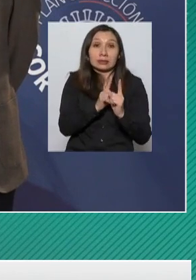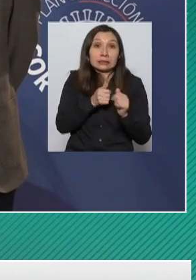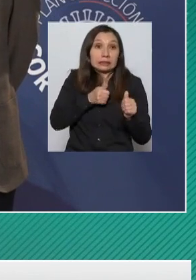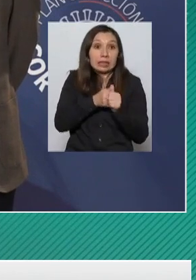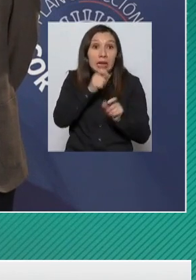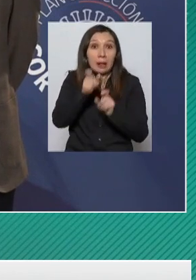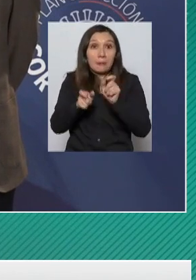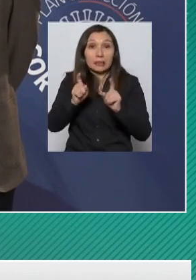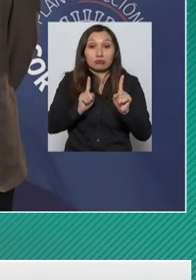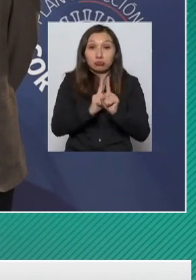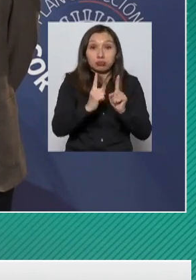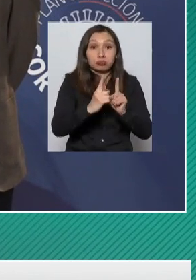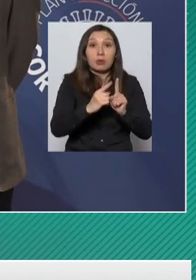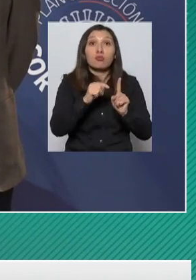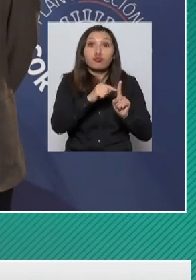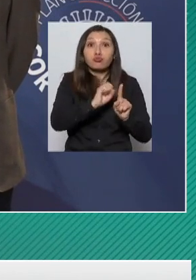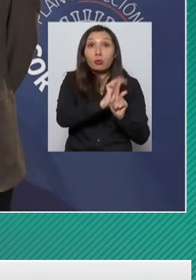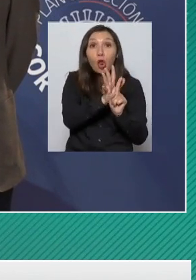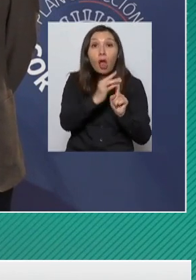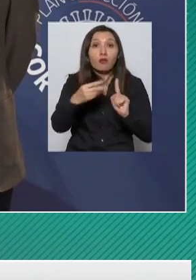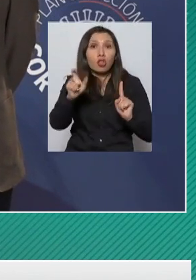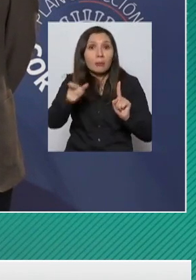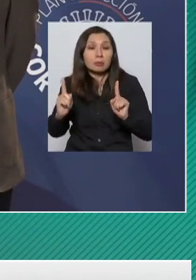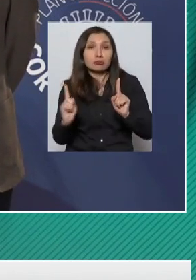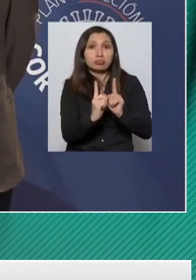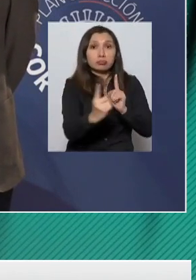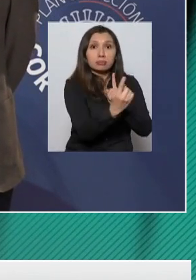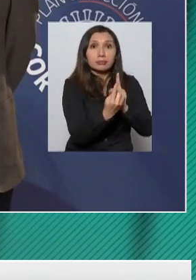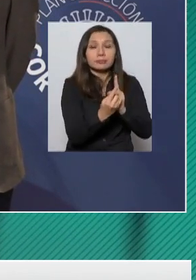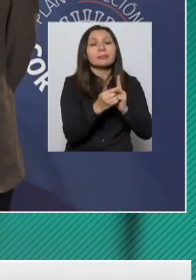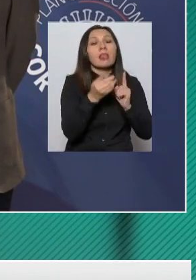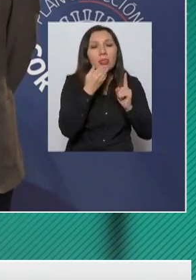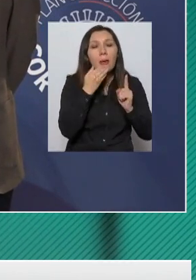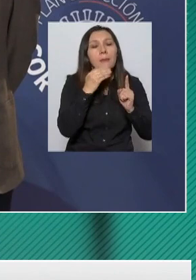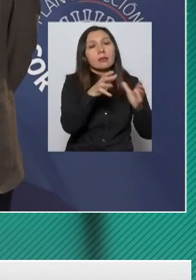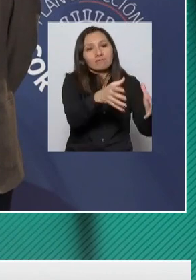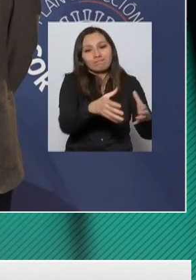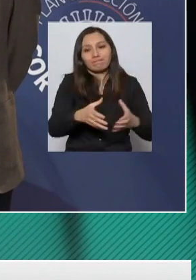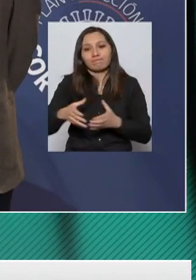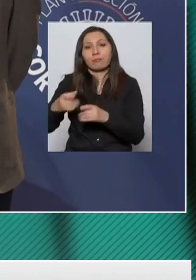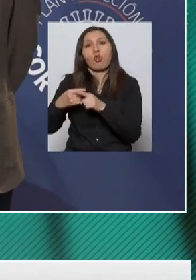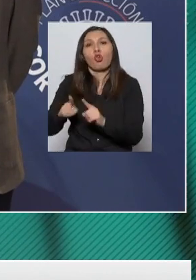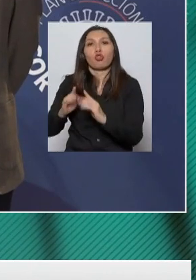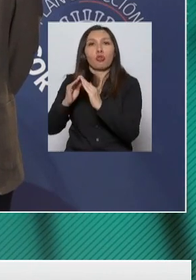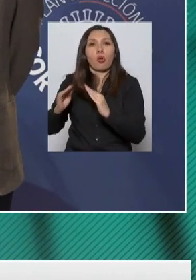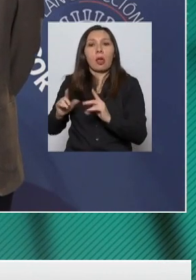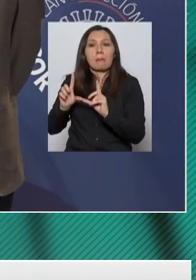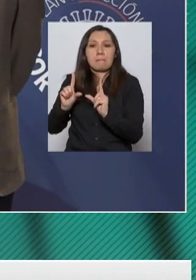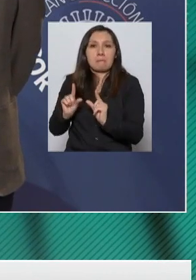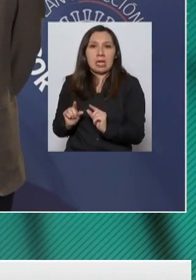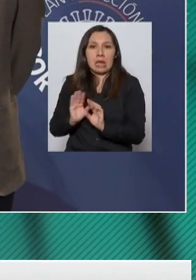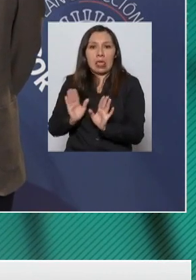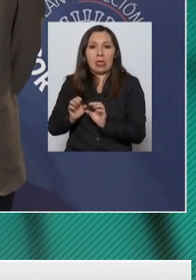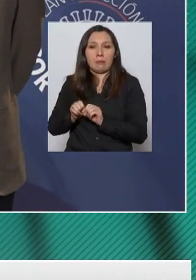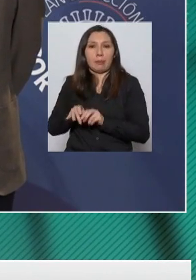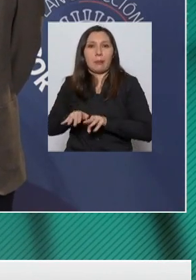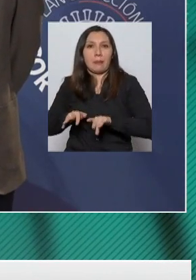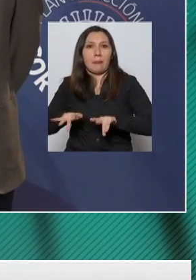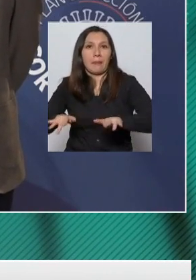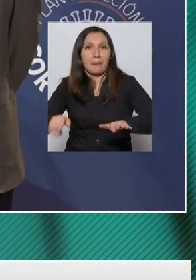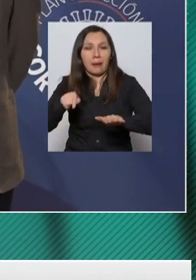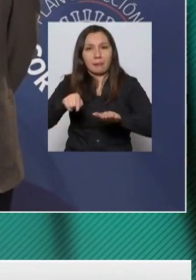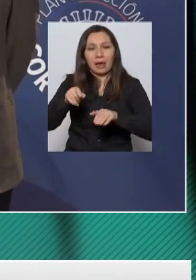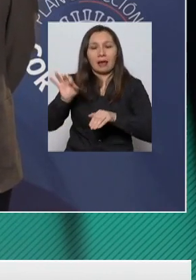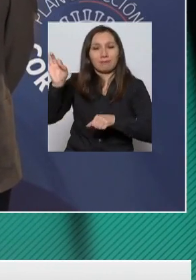de estas personas confirmadas han sido también llevadas a otra residencia para disminuir la propagación